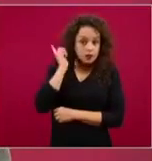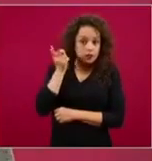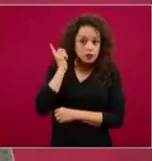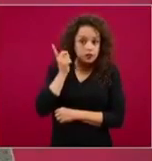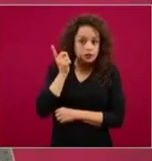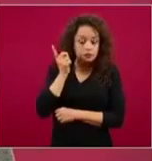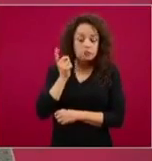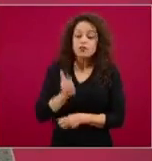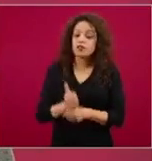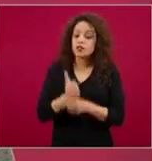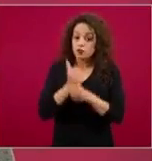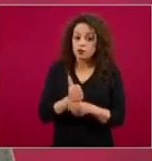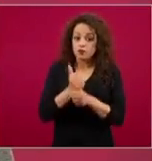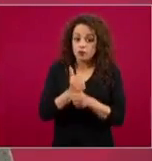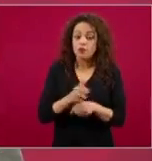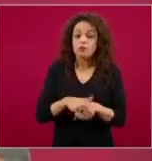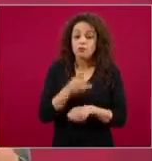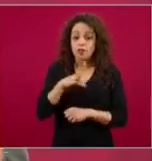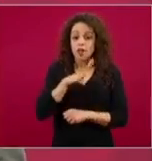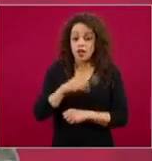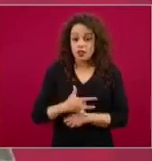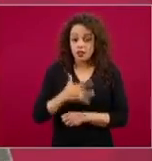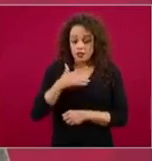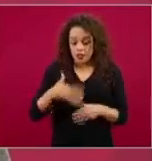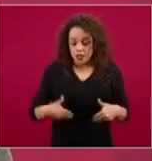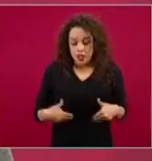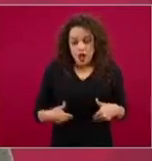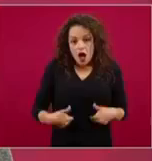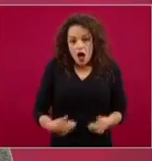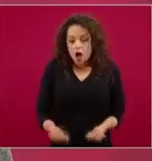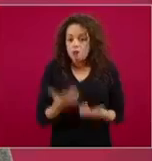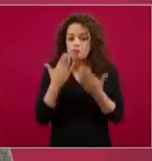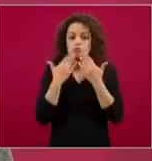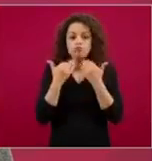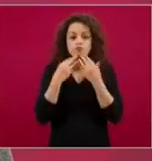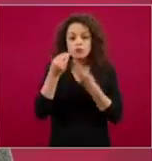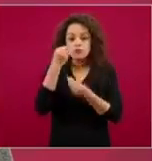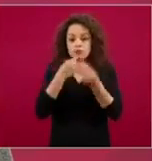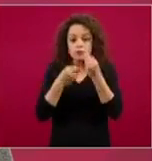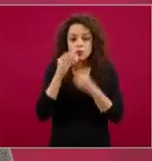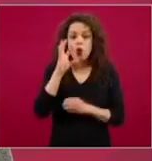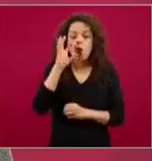hambre o llegaron a situaciones de desesperación social